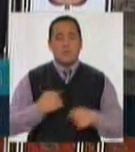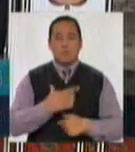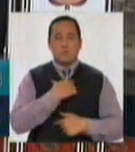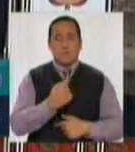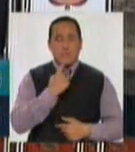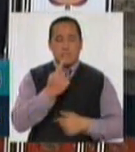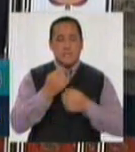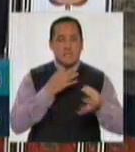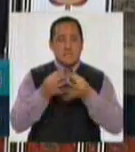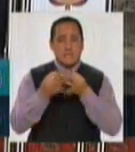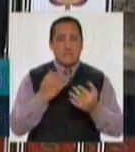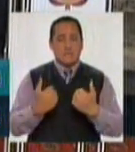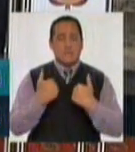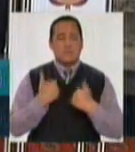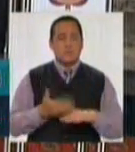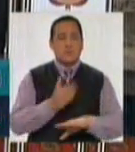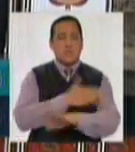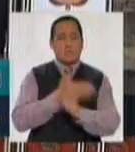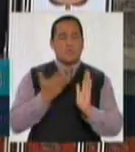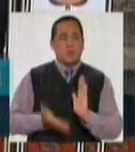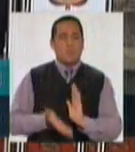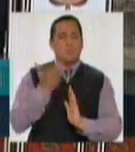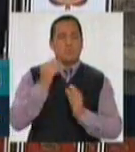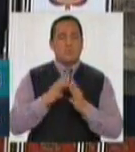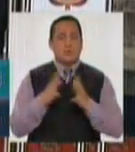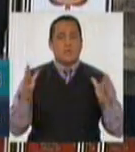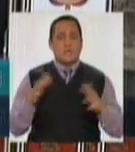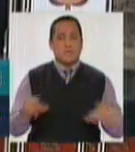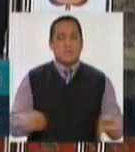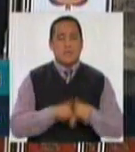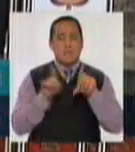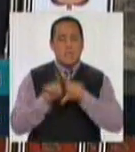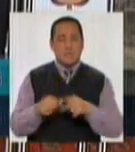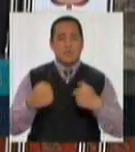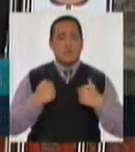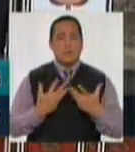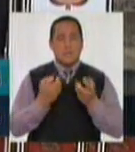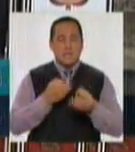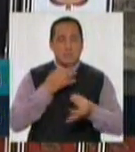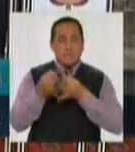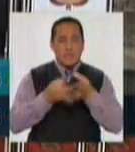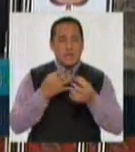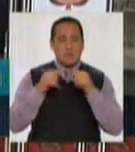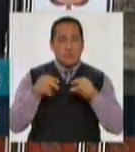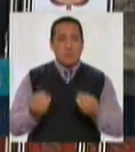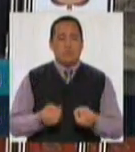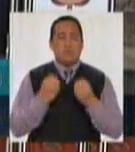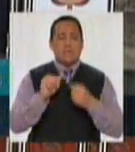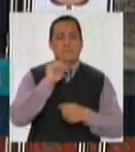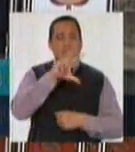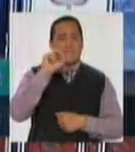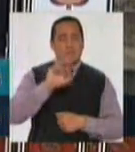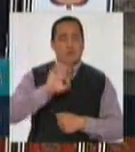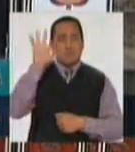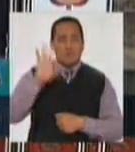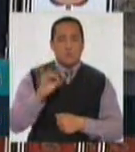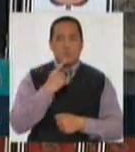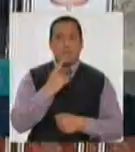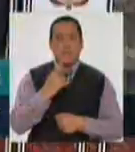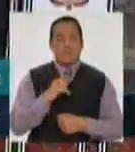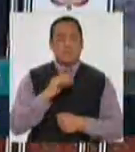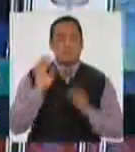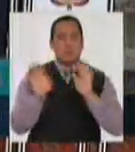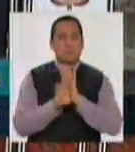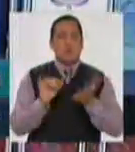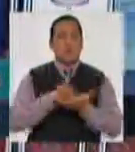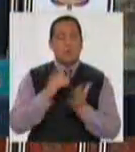que tuvimos un aumento muy grande de los turistas y quería mencionarles esto porque 300% fue